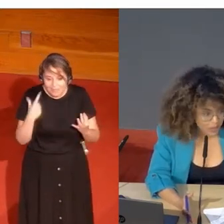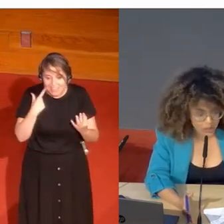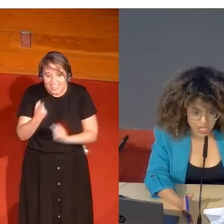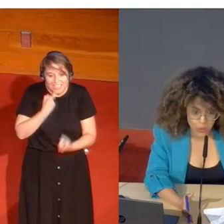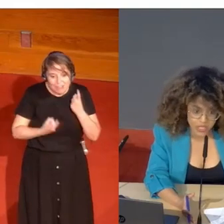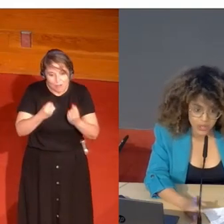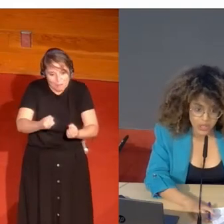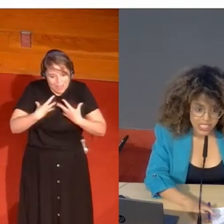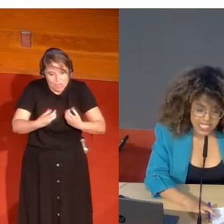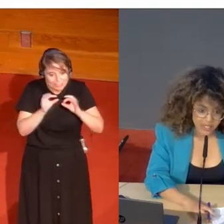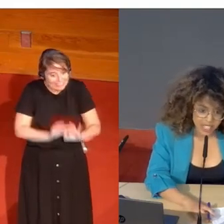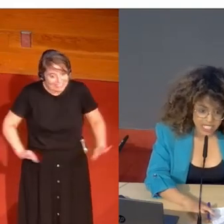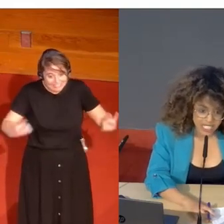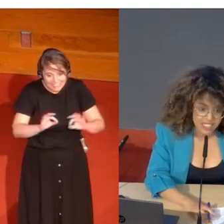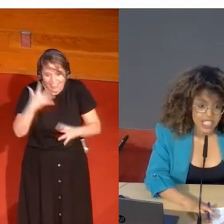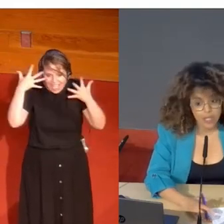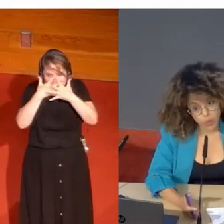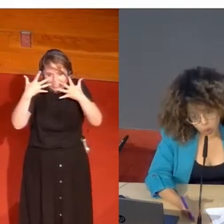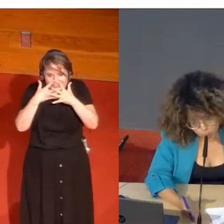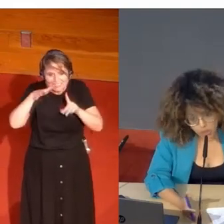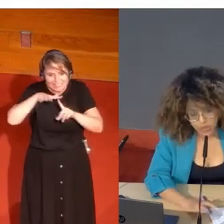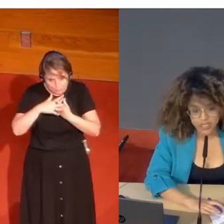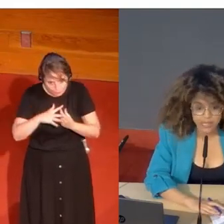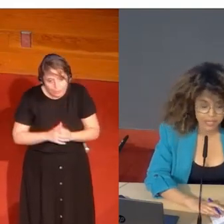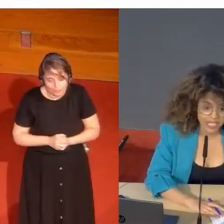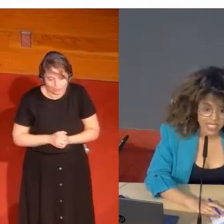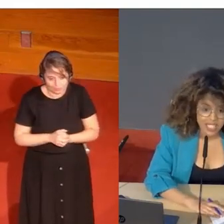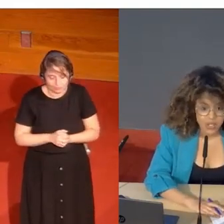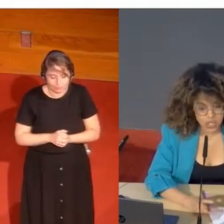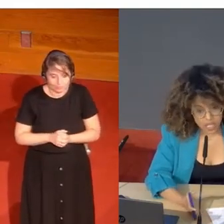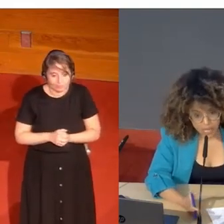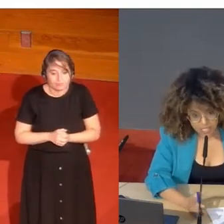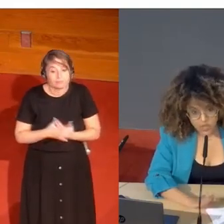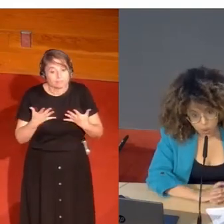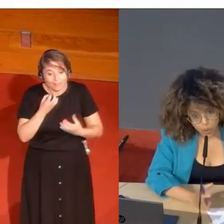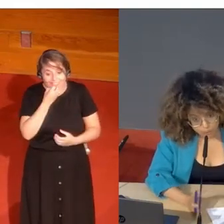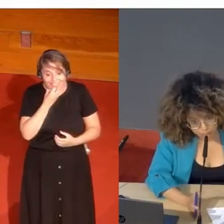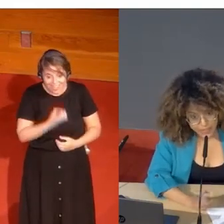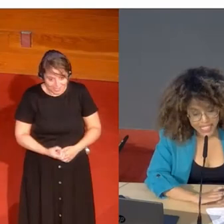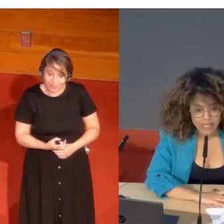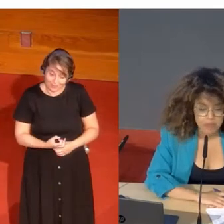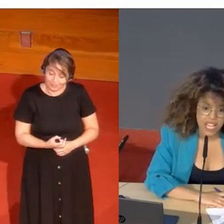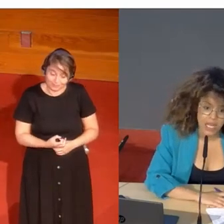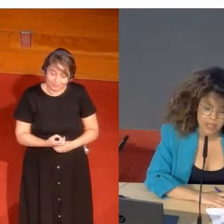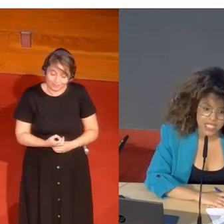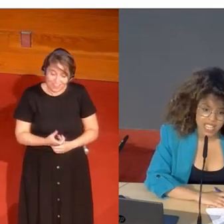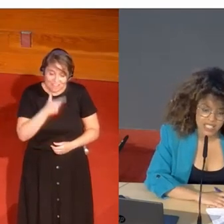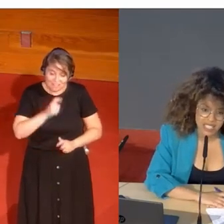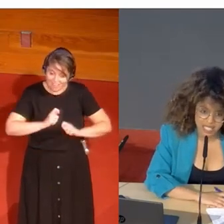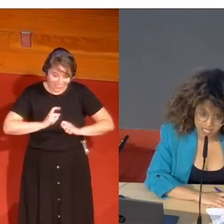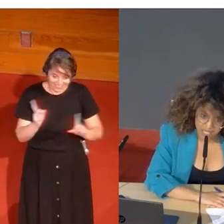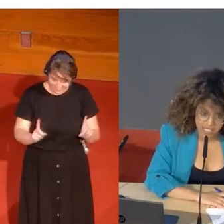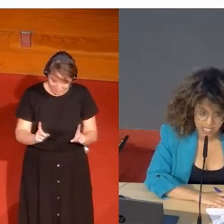la información de lo que está ocurriendo en Afganistán y por supuesto también los talibanes no lo ponen fácil a la